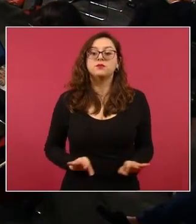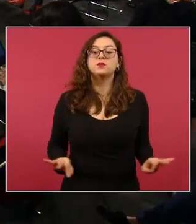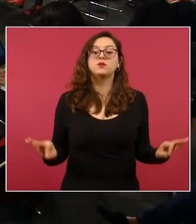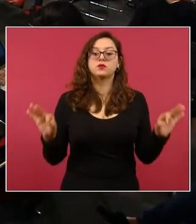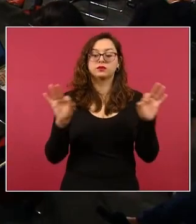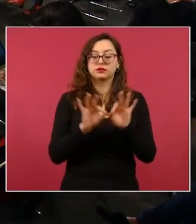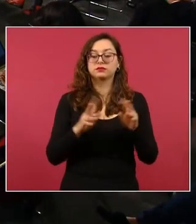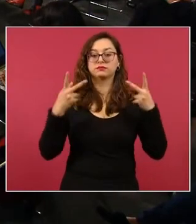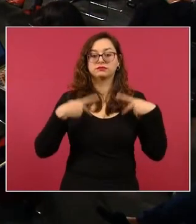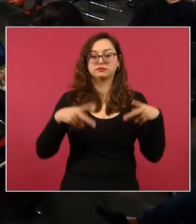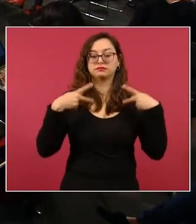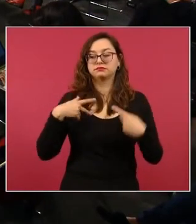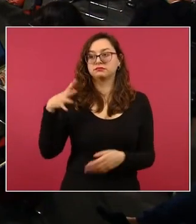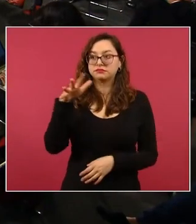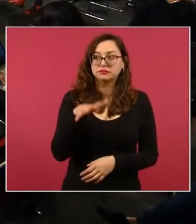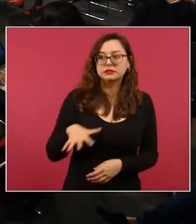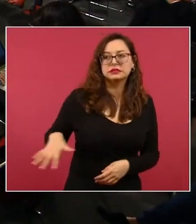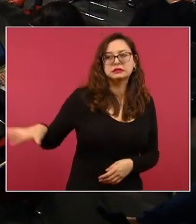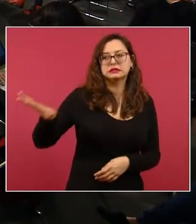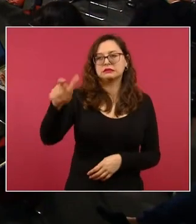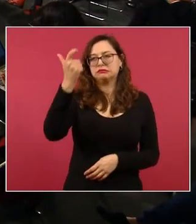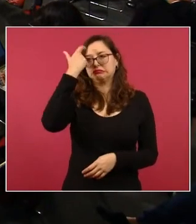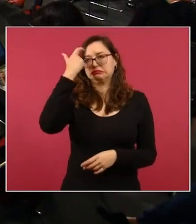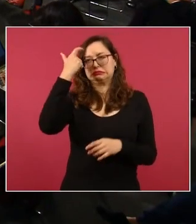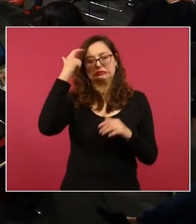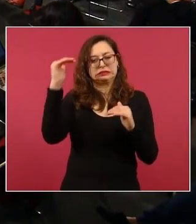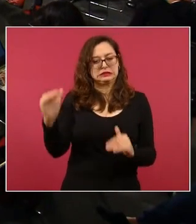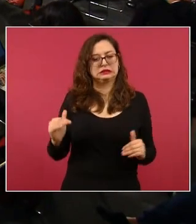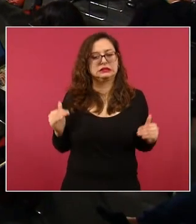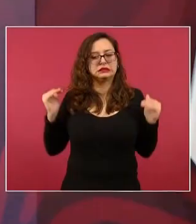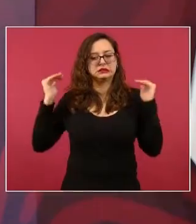la revolución de las conciencias.